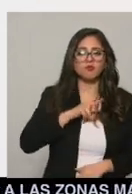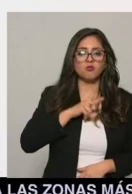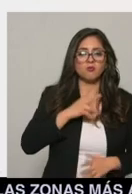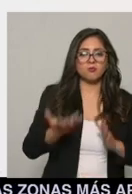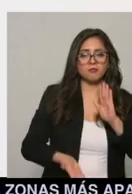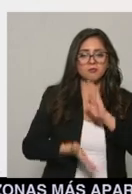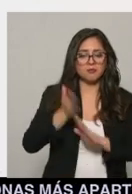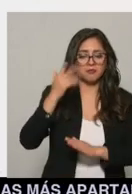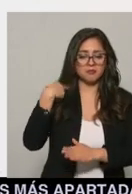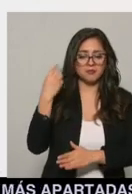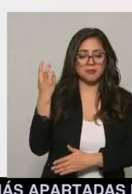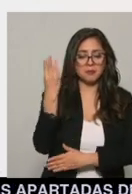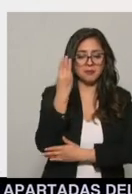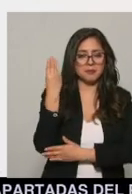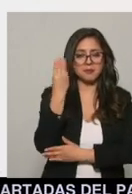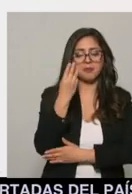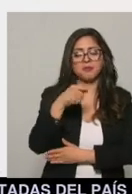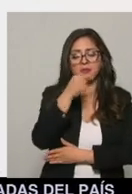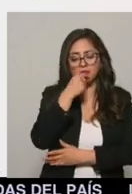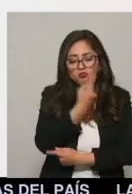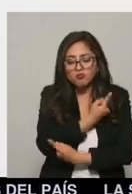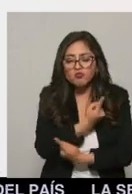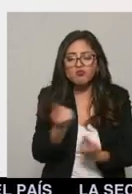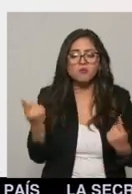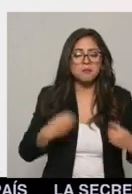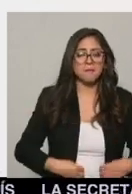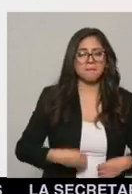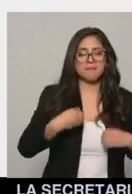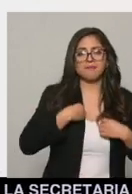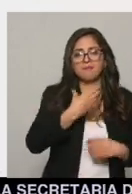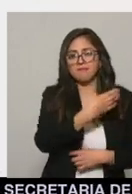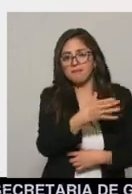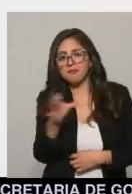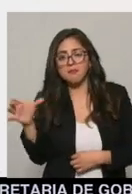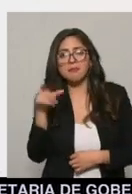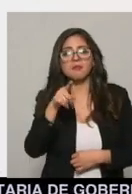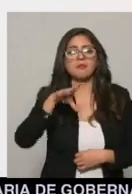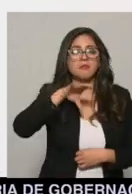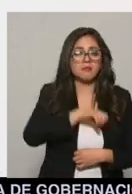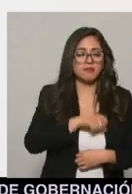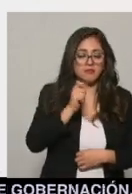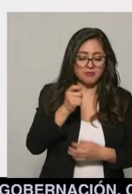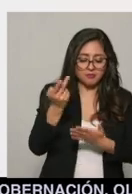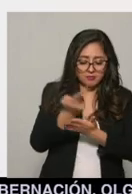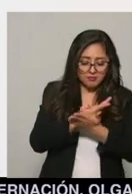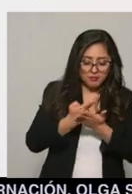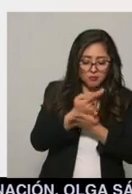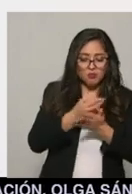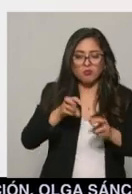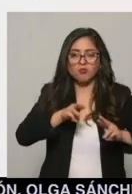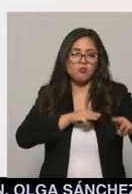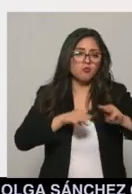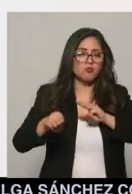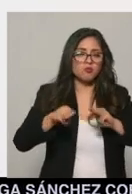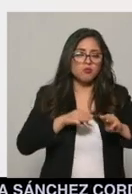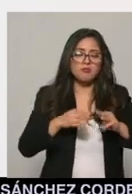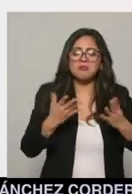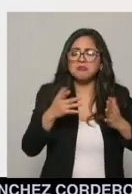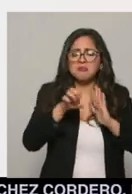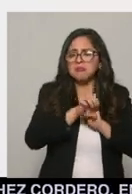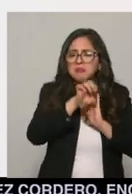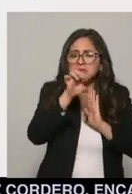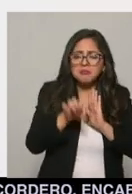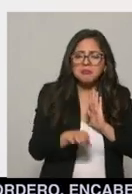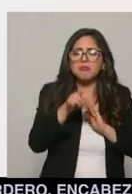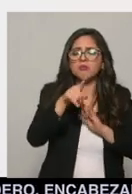chiquillos de zonas marginadas y se exponen más que nada las piezas animadas. O sea, se exponen pues lo que vienen siendo